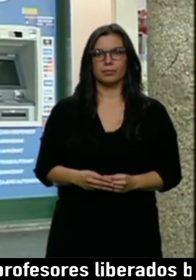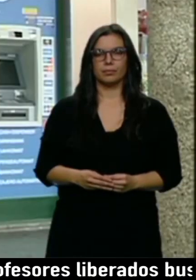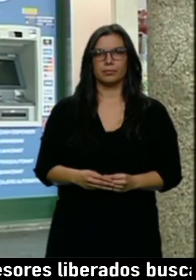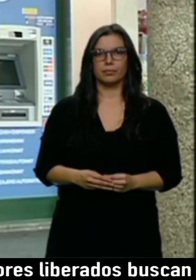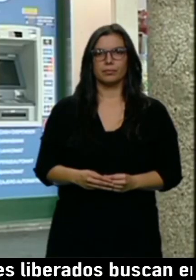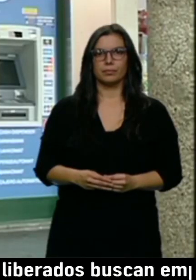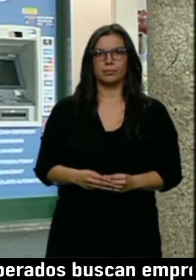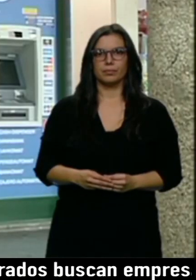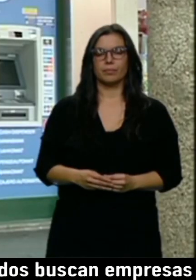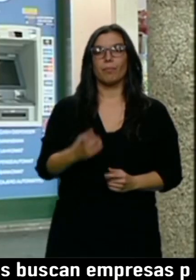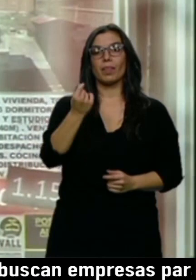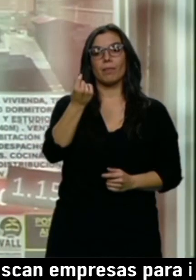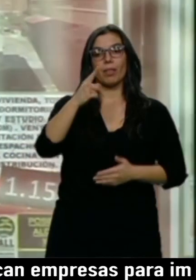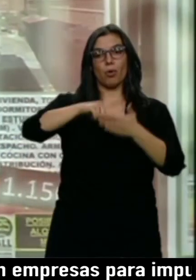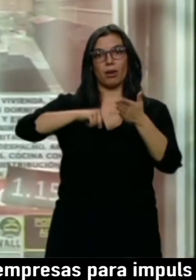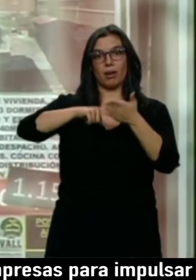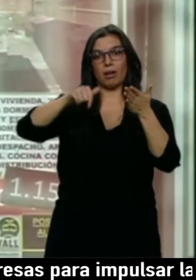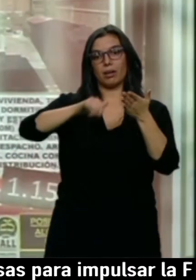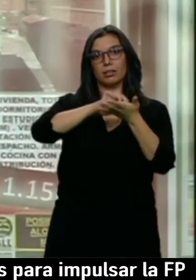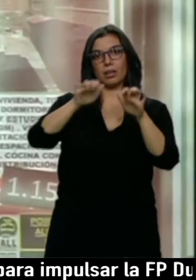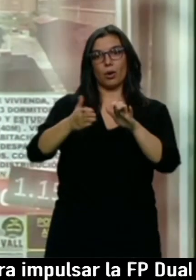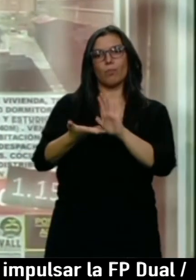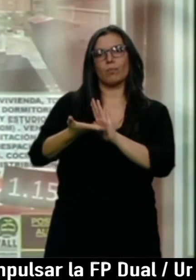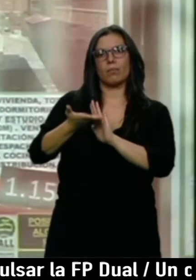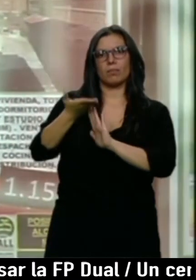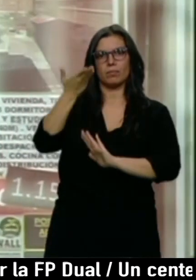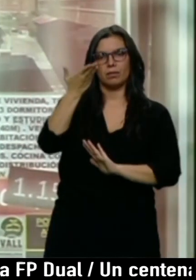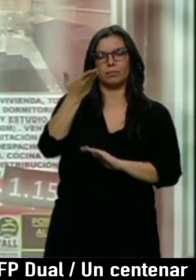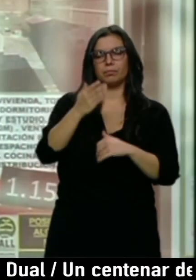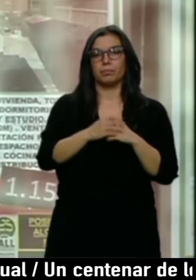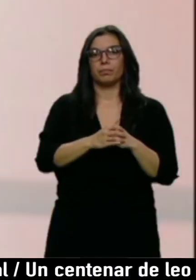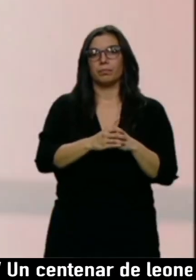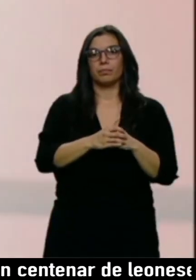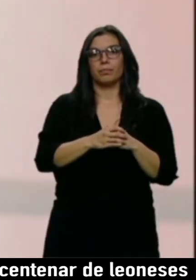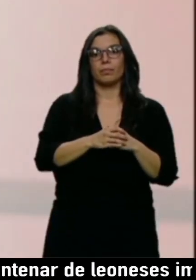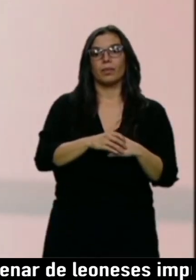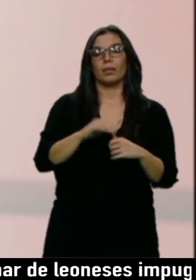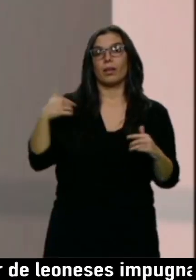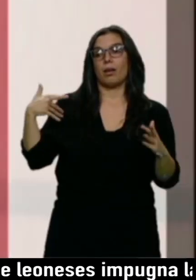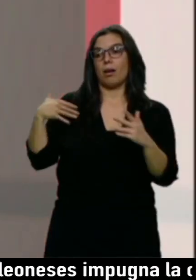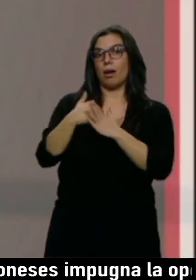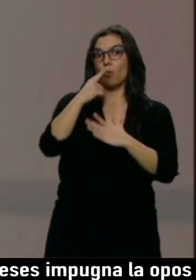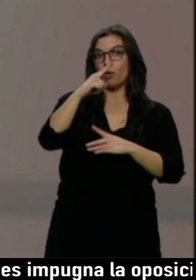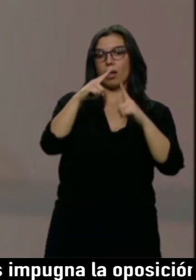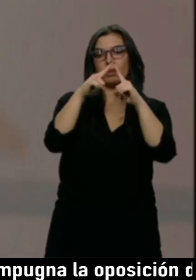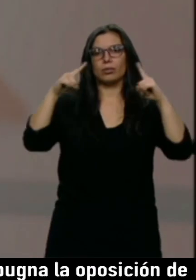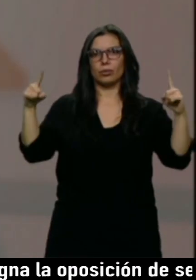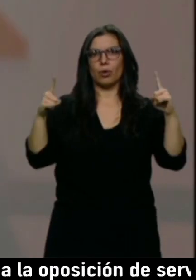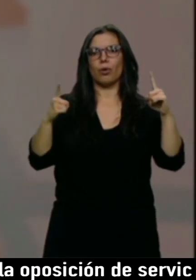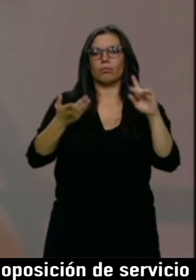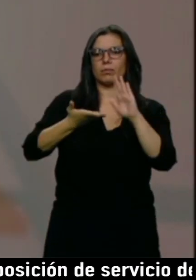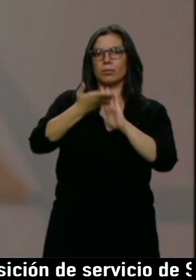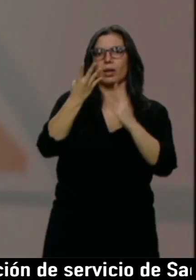El precio del alquiler en Castilla y León sigue subiendo. En los últimos 12 meses ha aumentado, de media, un